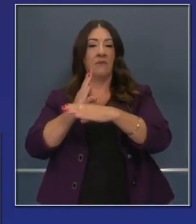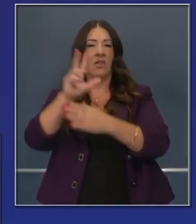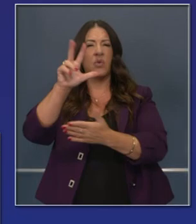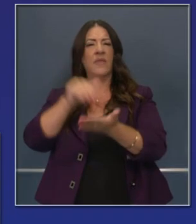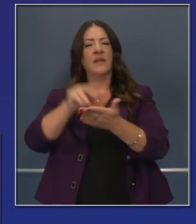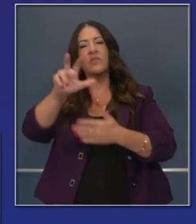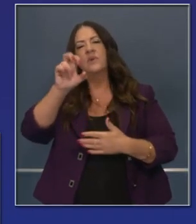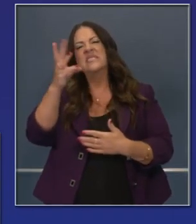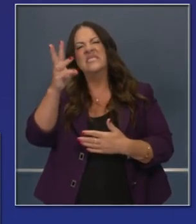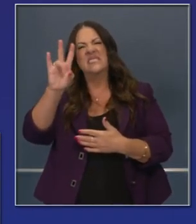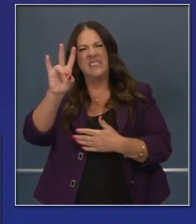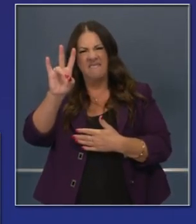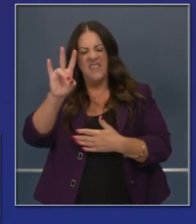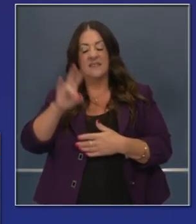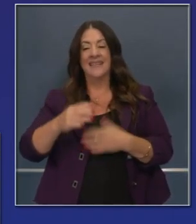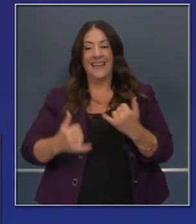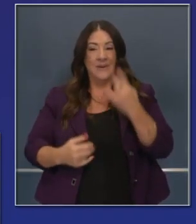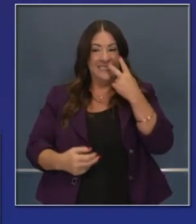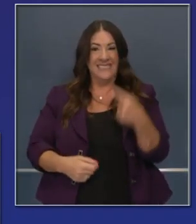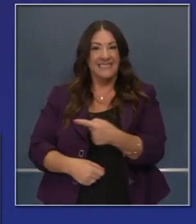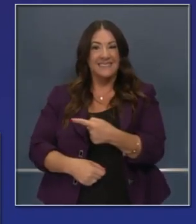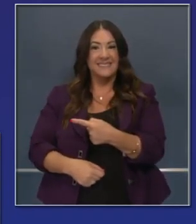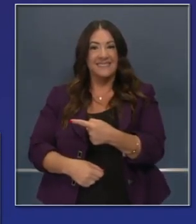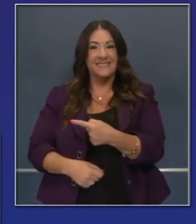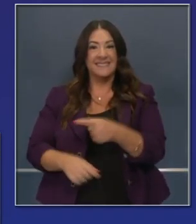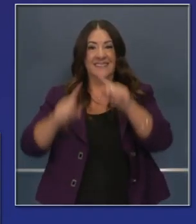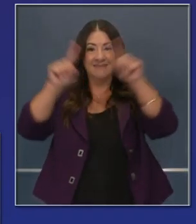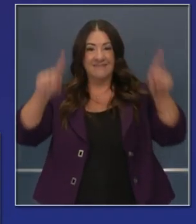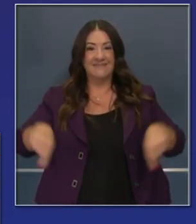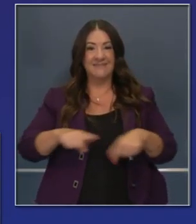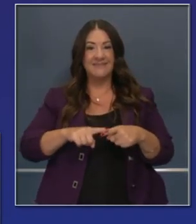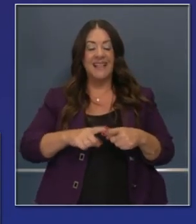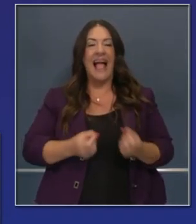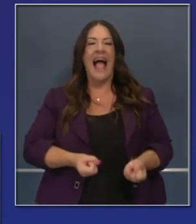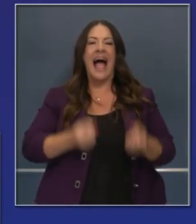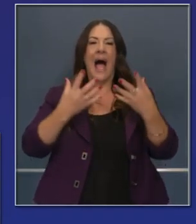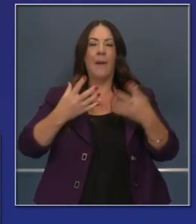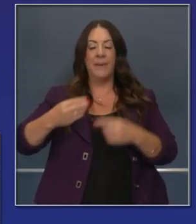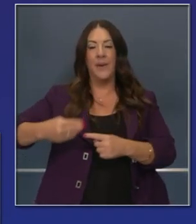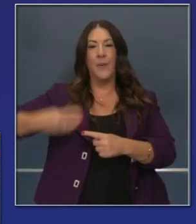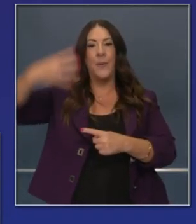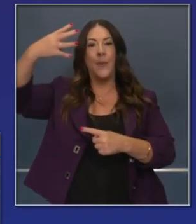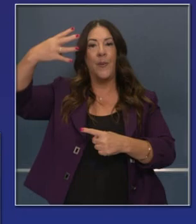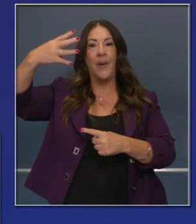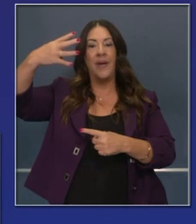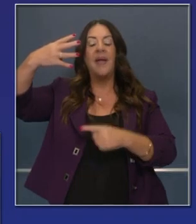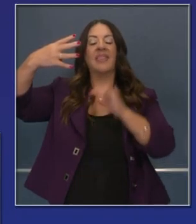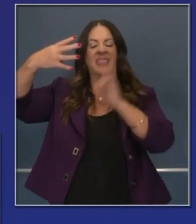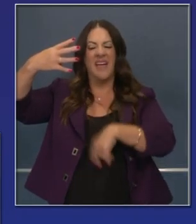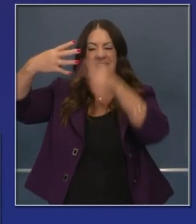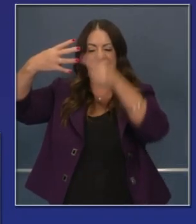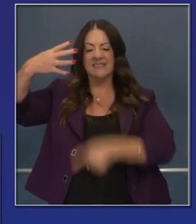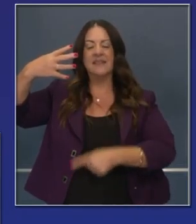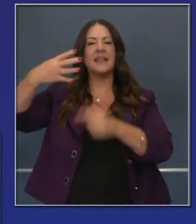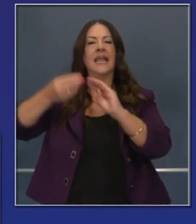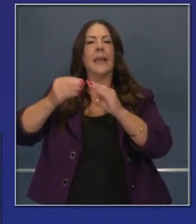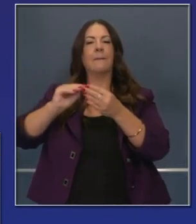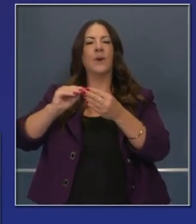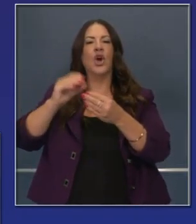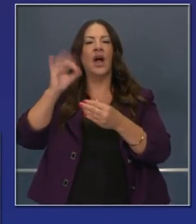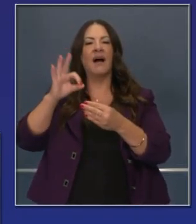3,367 actualmente. Estamos viendo un progreso real en el número de pruebas. Comienza a subir esa